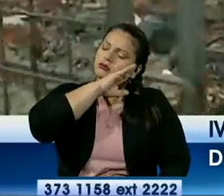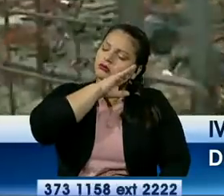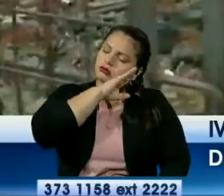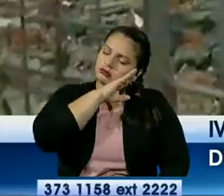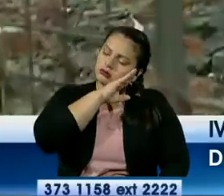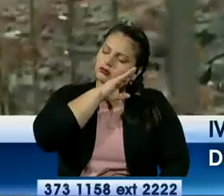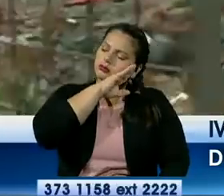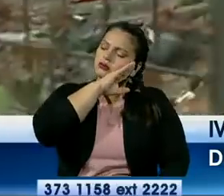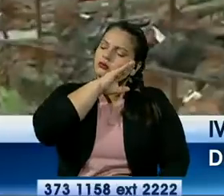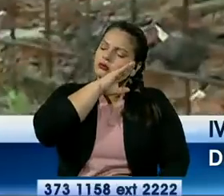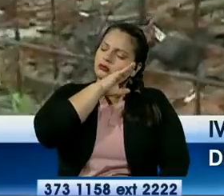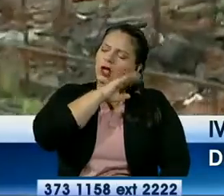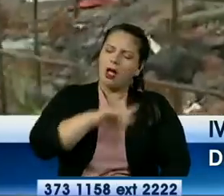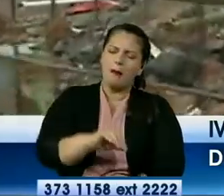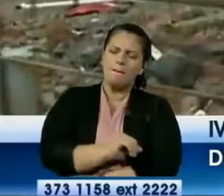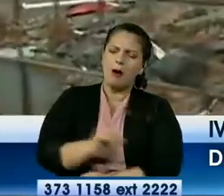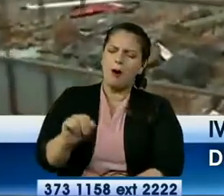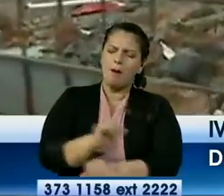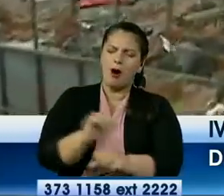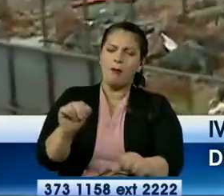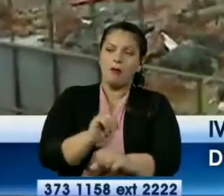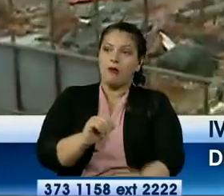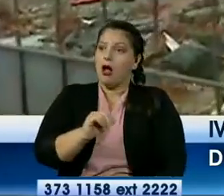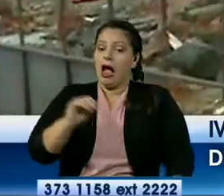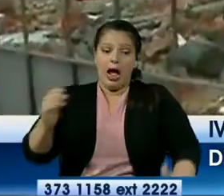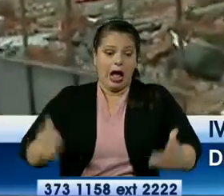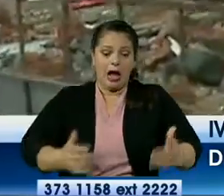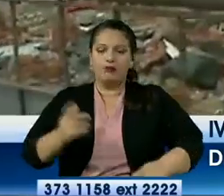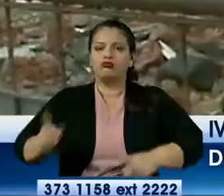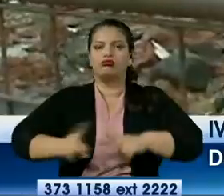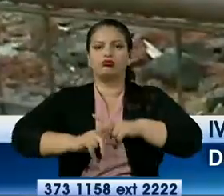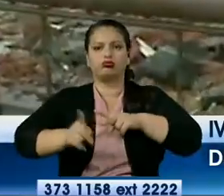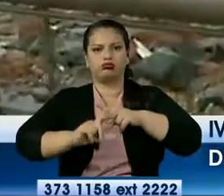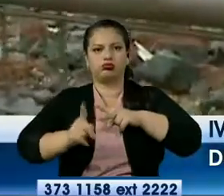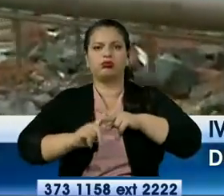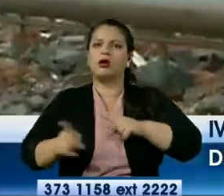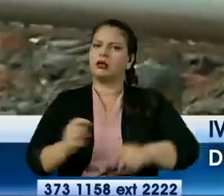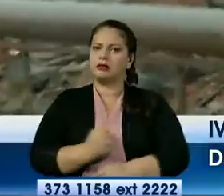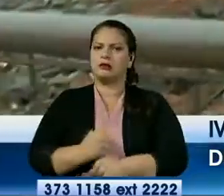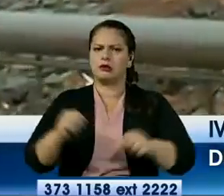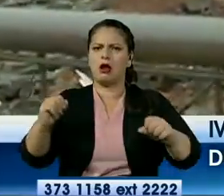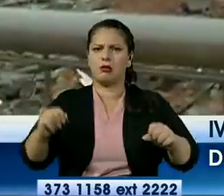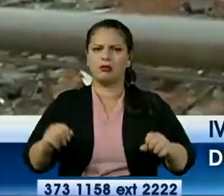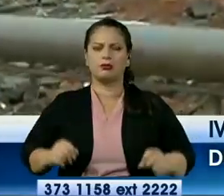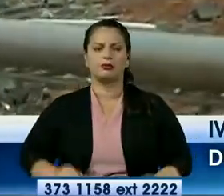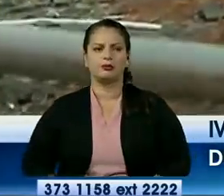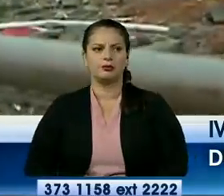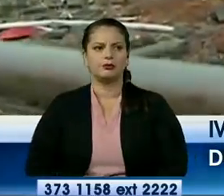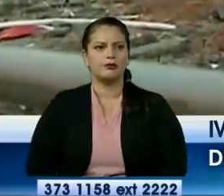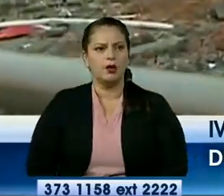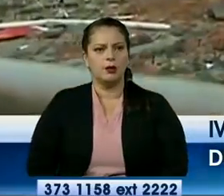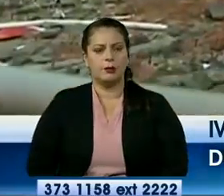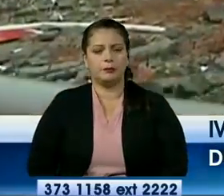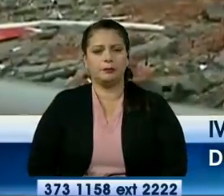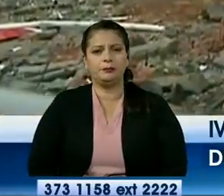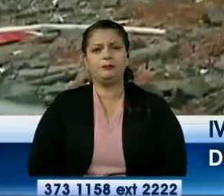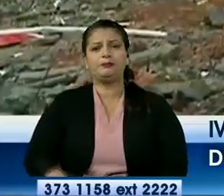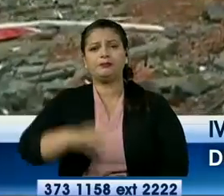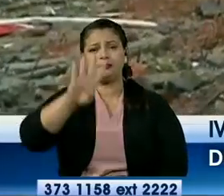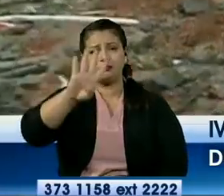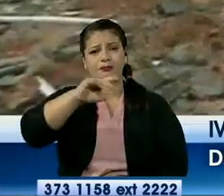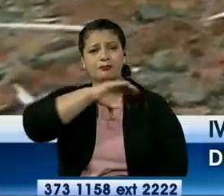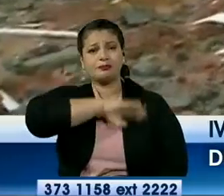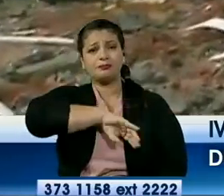cifras oficiales son de 4 policías heridos con lesiones y golpes leves, así como 20 ciudadanos,